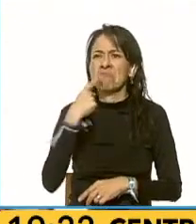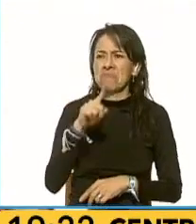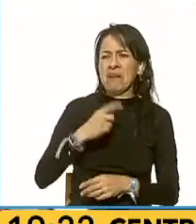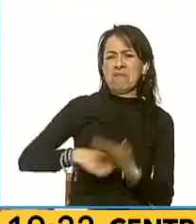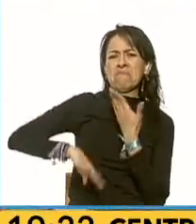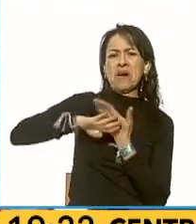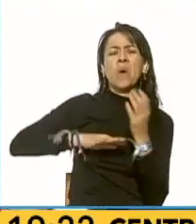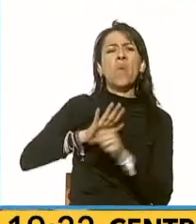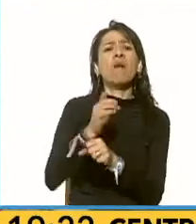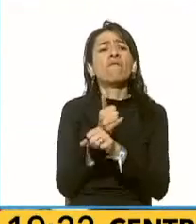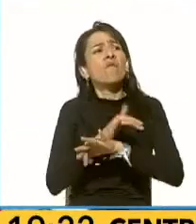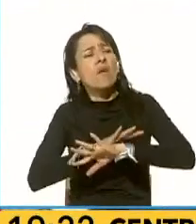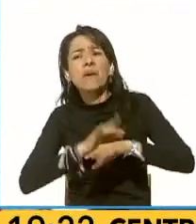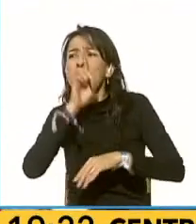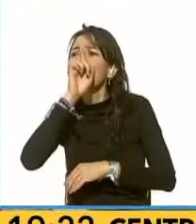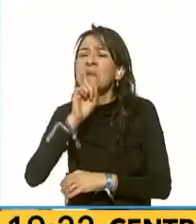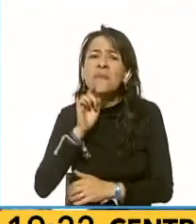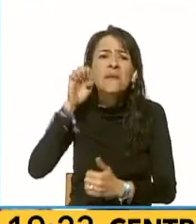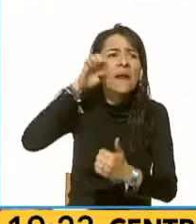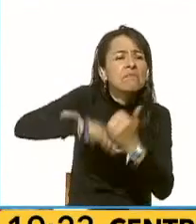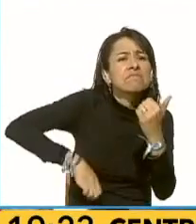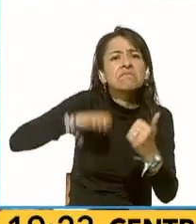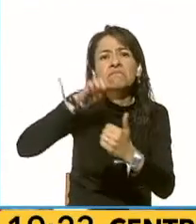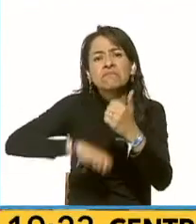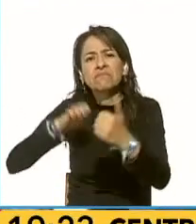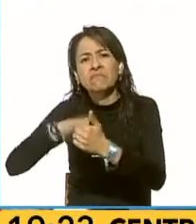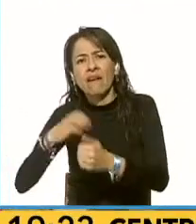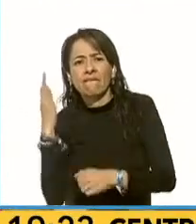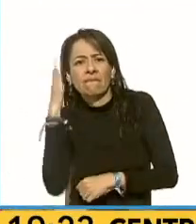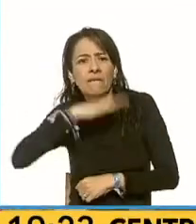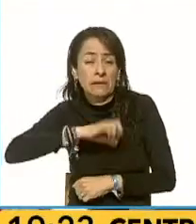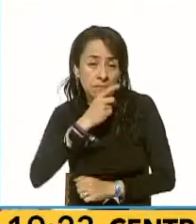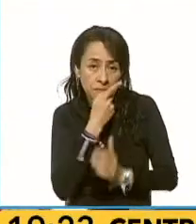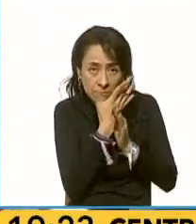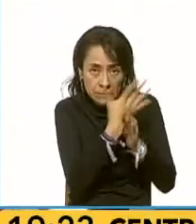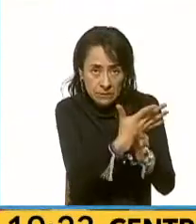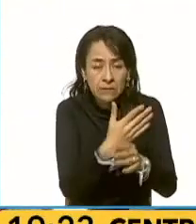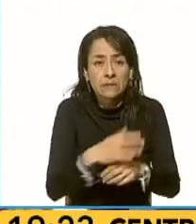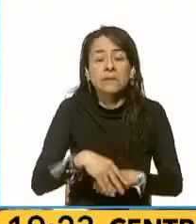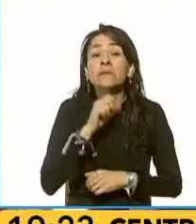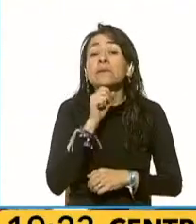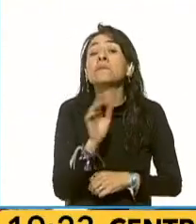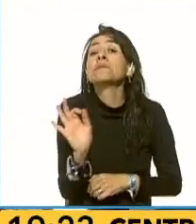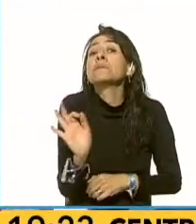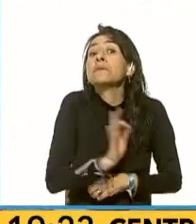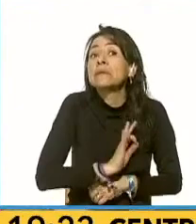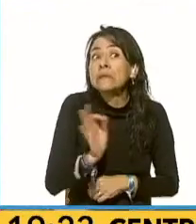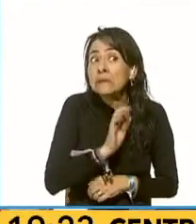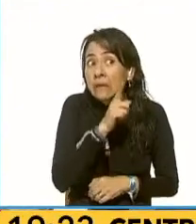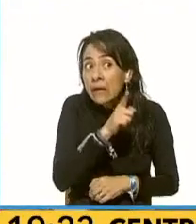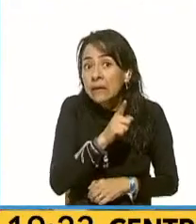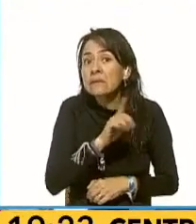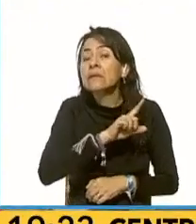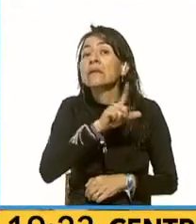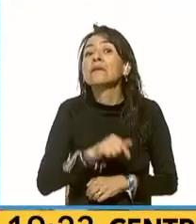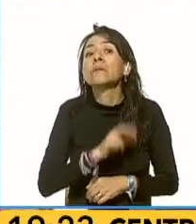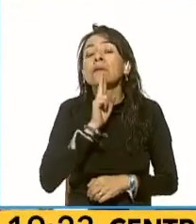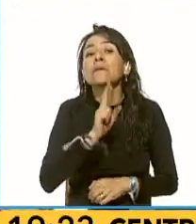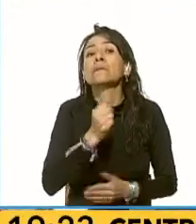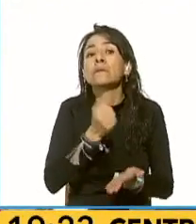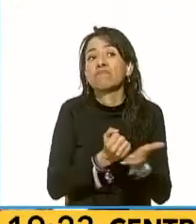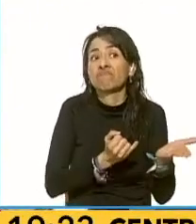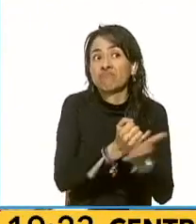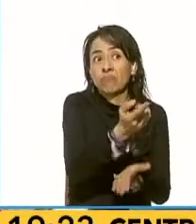información falsa, se nos pide que hagamos, que en caso de que la sentencia fuera en contra de nosotros, pues